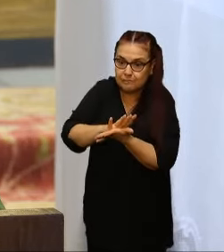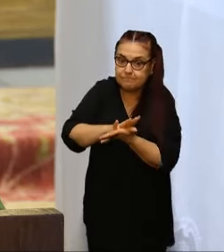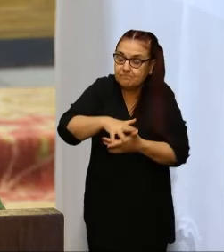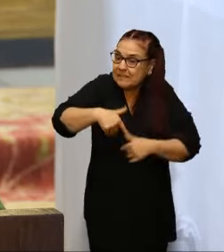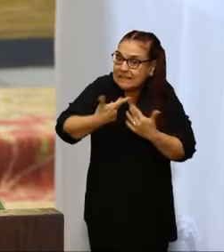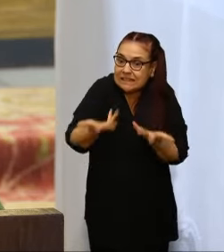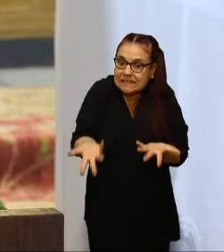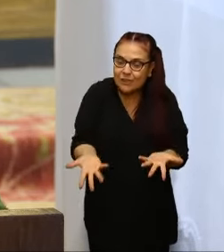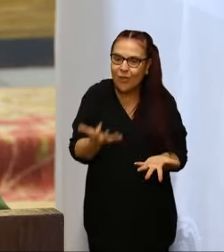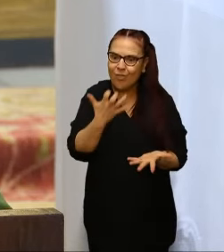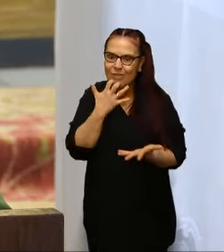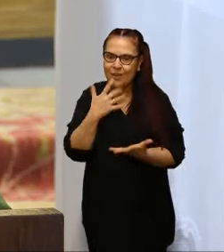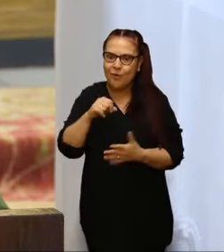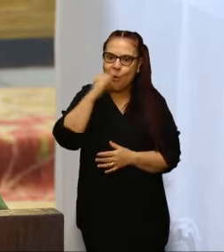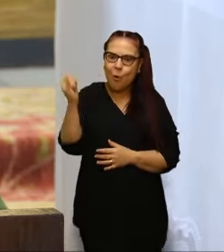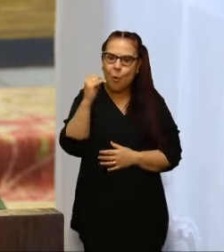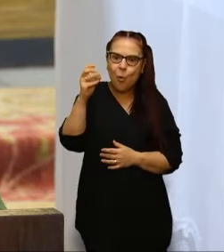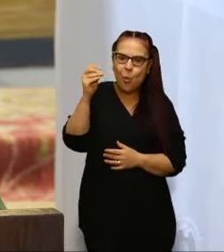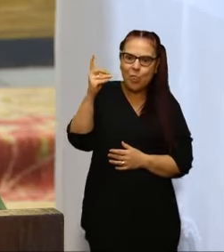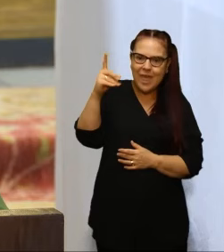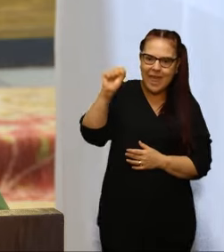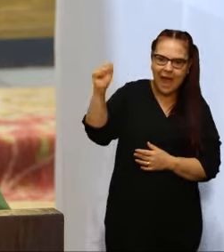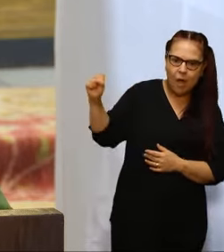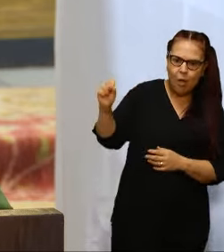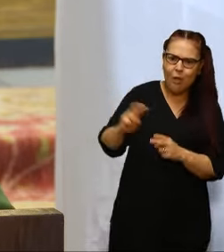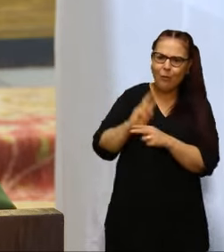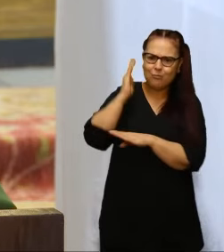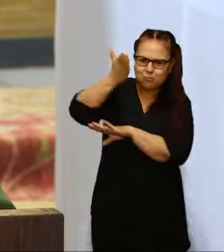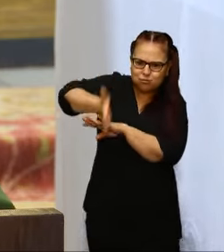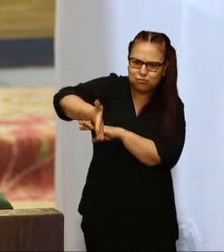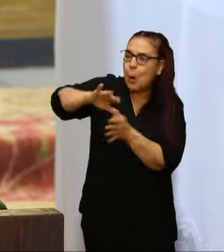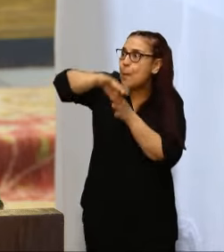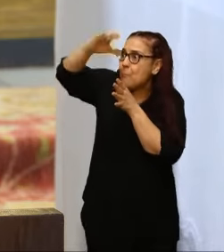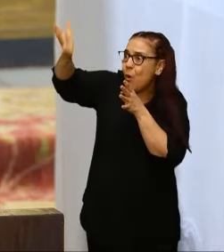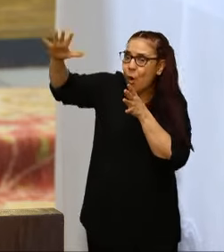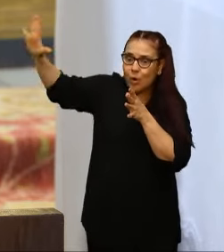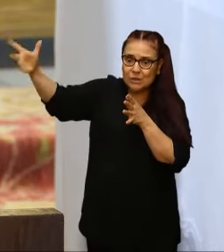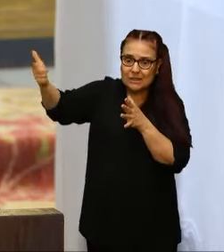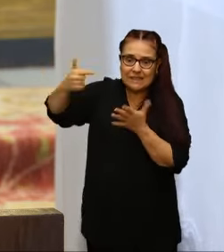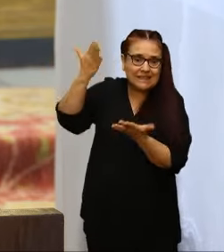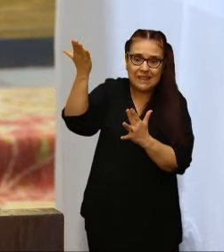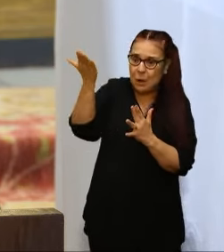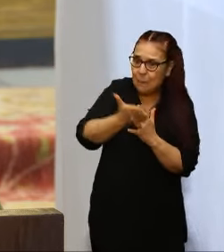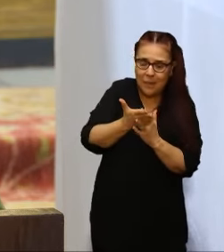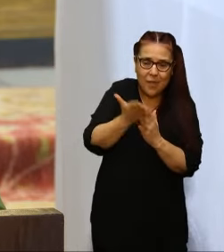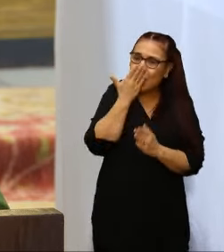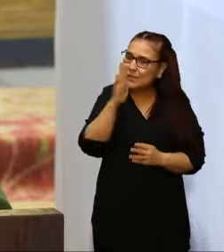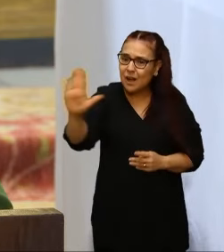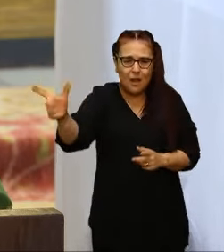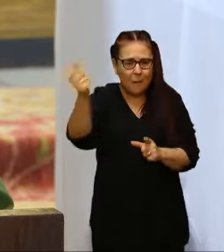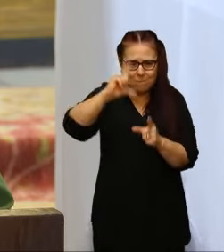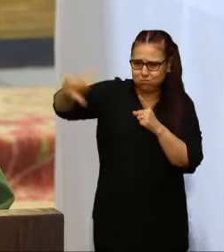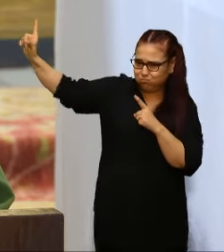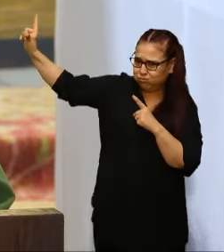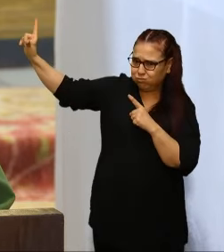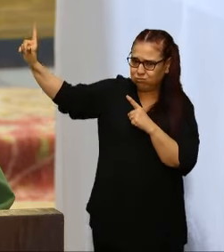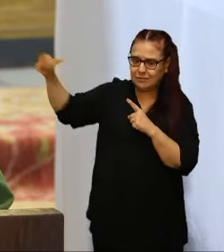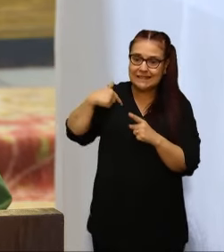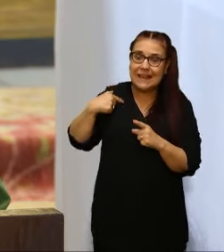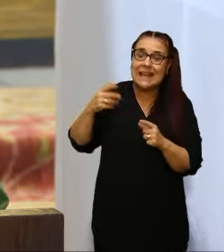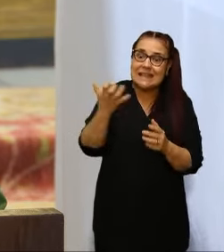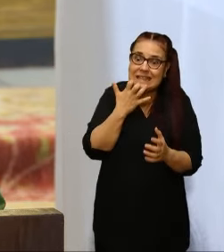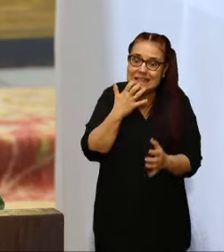Entonces los que estén en Judea, que huyan a los montes; los que estén en medio de Jerusalén, que se alejen; los que estén